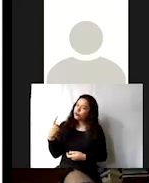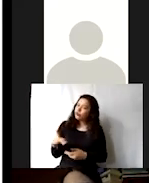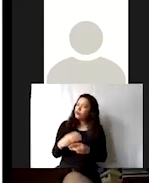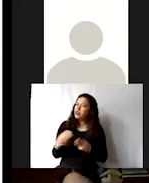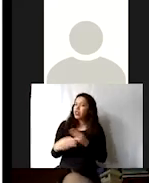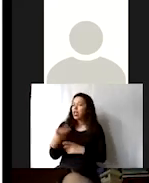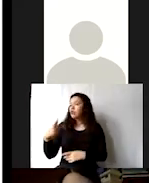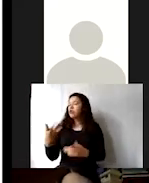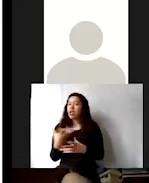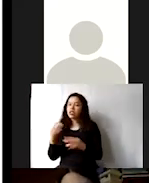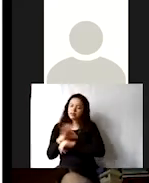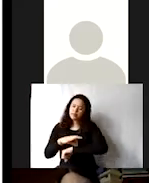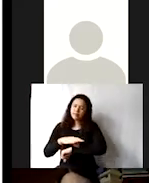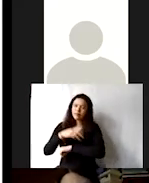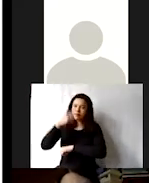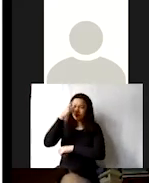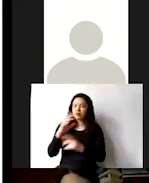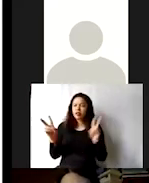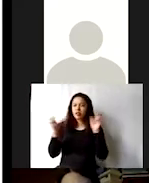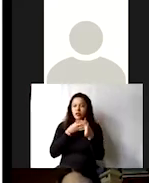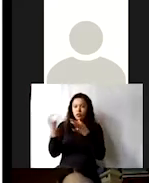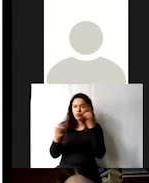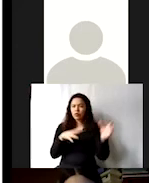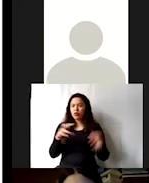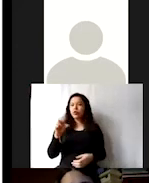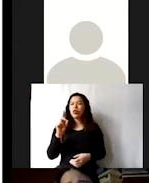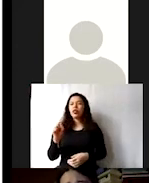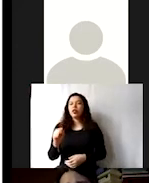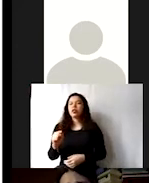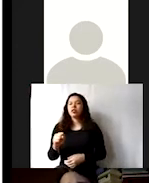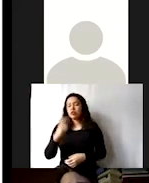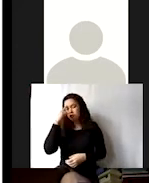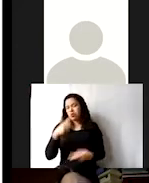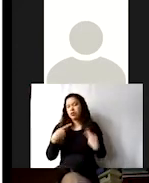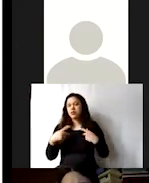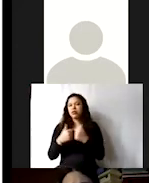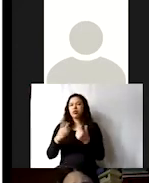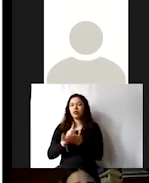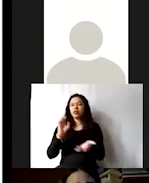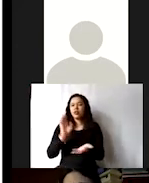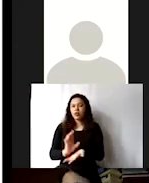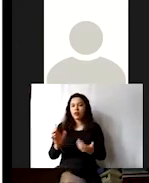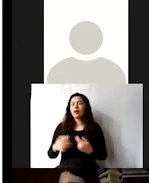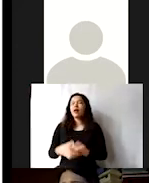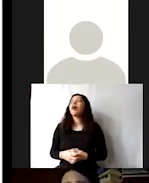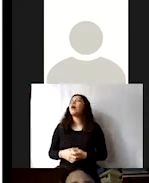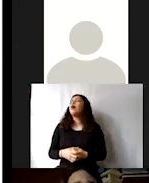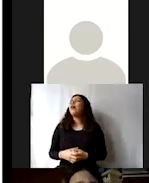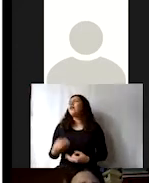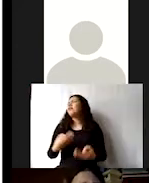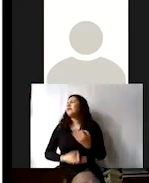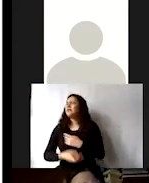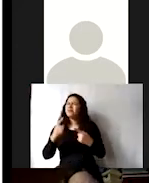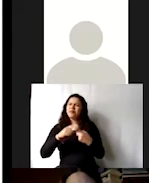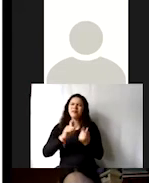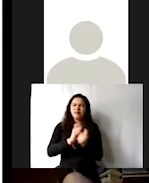herramientas para dirigir el tema de socialización de ODS para personas con discapacidad. Hay de todo,